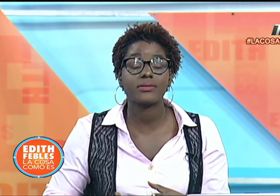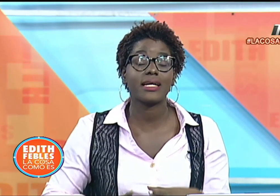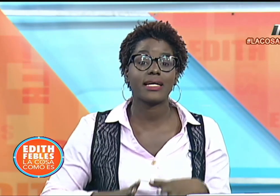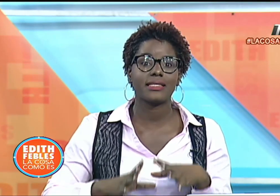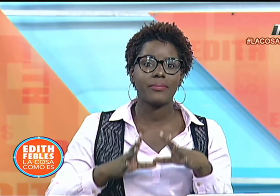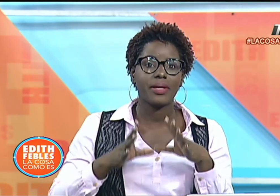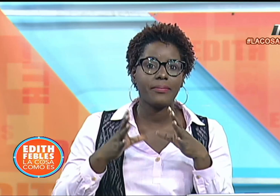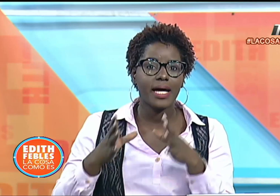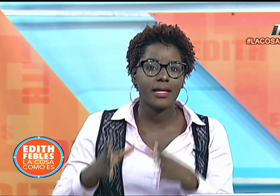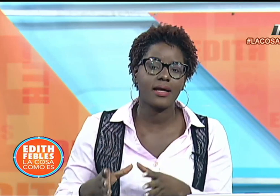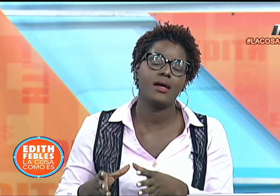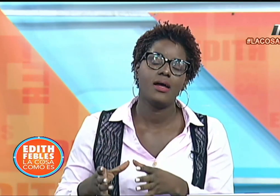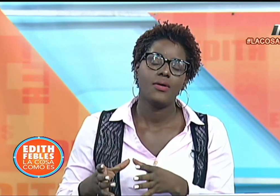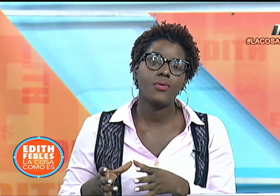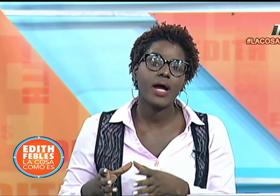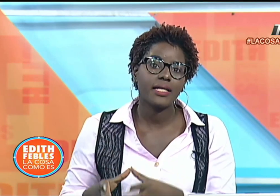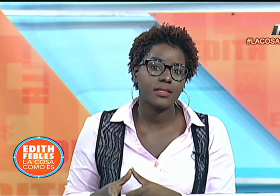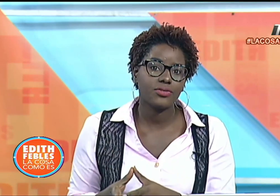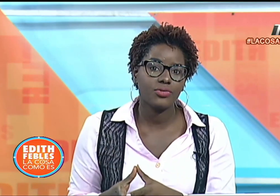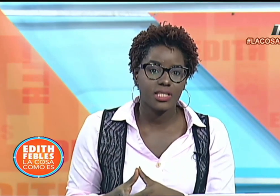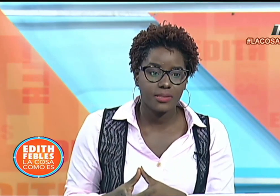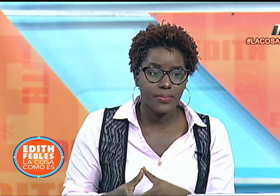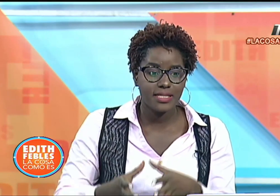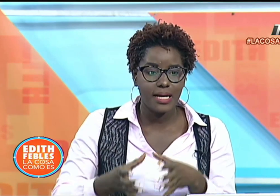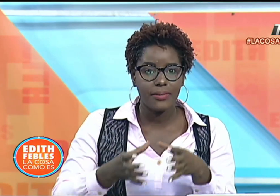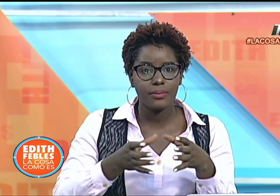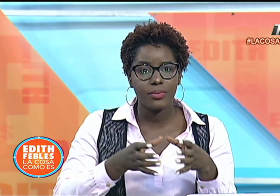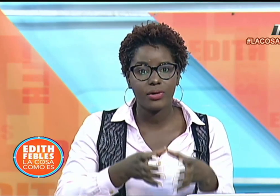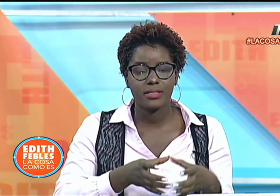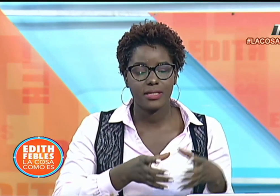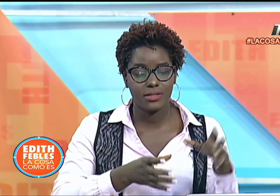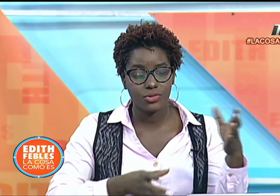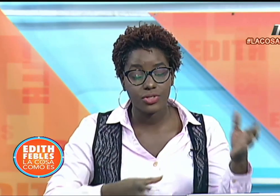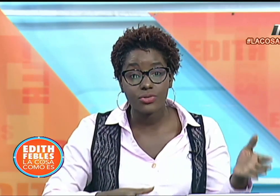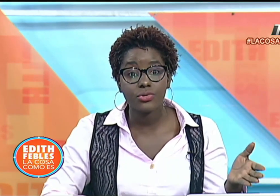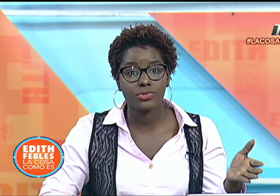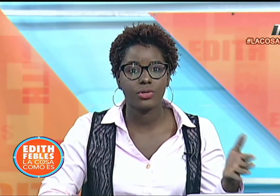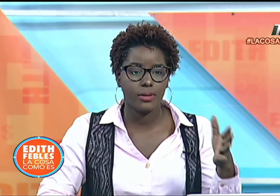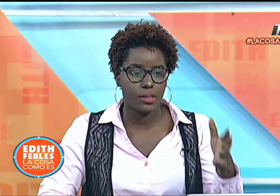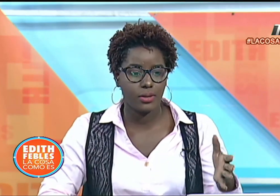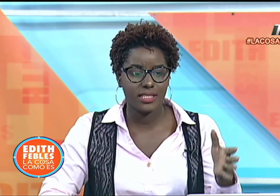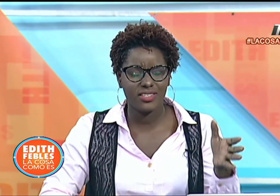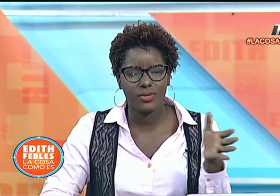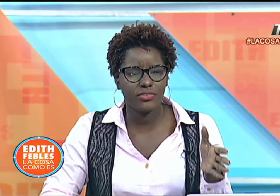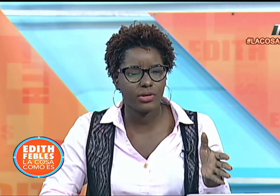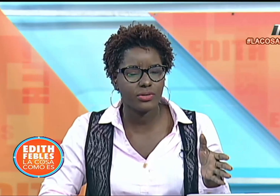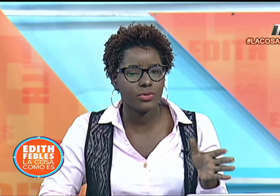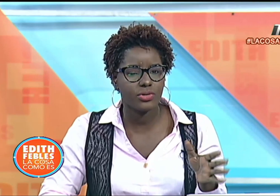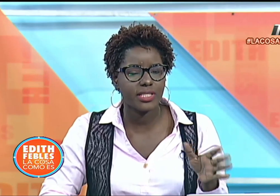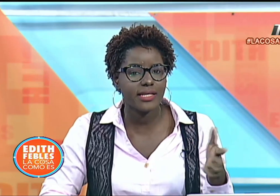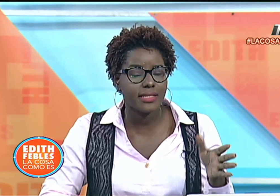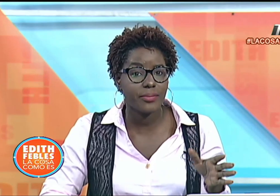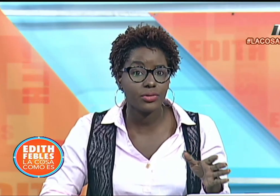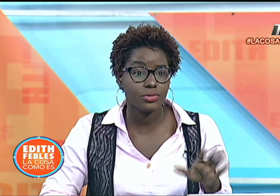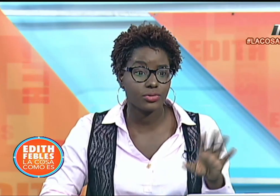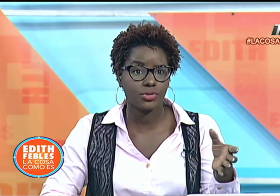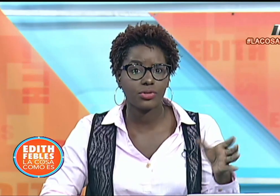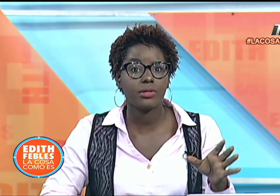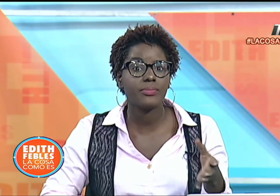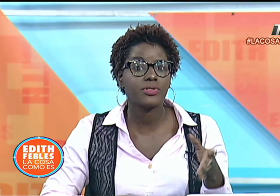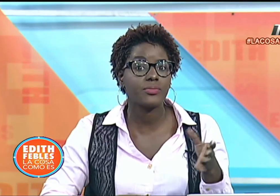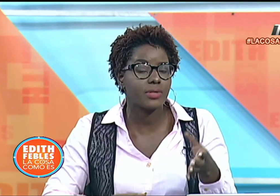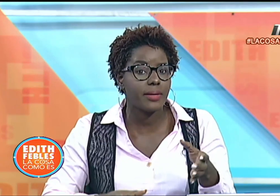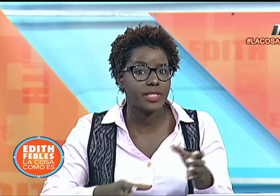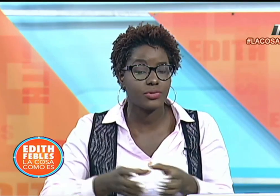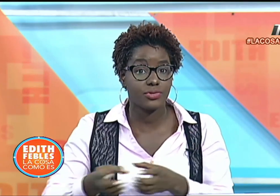historia. O sea, que también marca un antes y un después. Gabriel Boric, en su discurso, fueron unos 30 minutos, nosotros